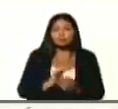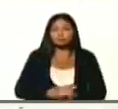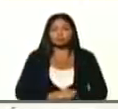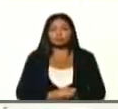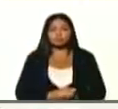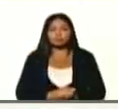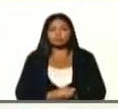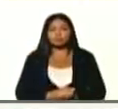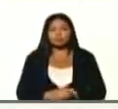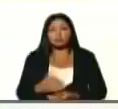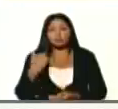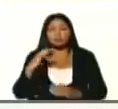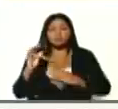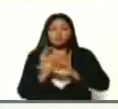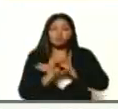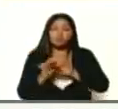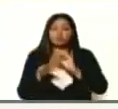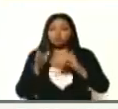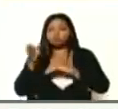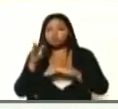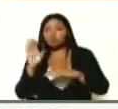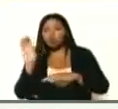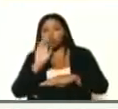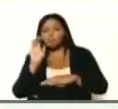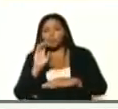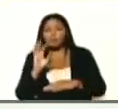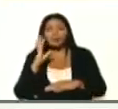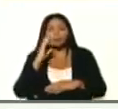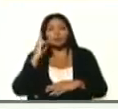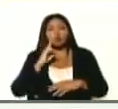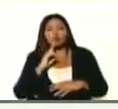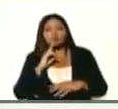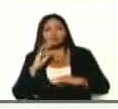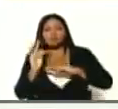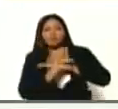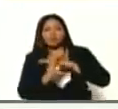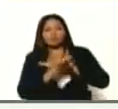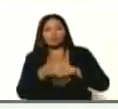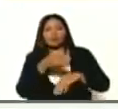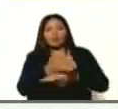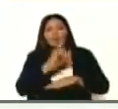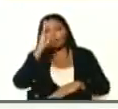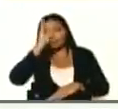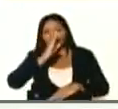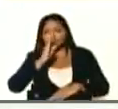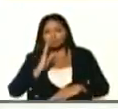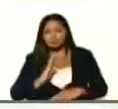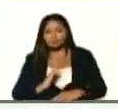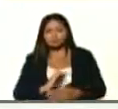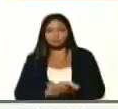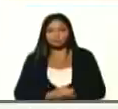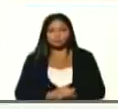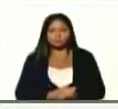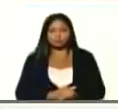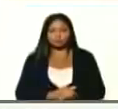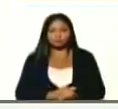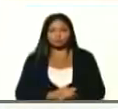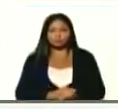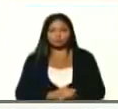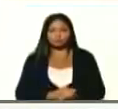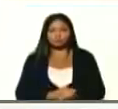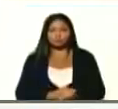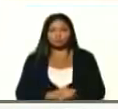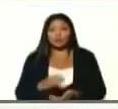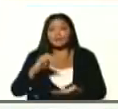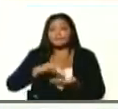frontera, parte de su frontera hacia Colombia. En el caso de Bolívar, hacia Brasil. Y Miranda y el